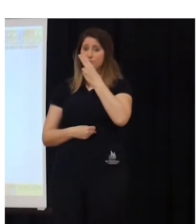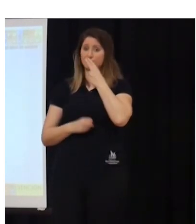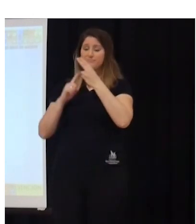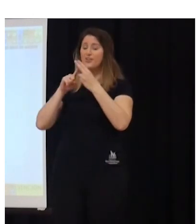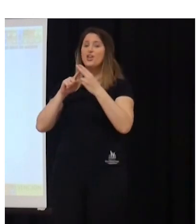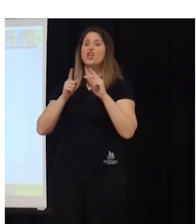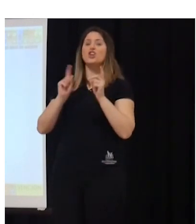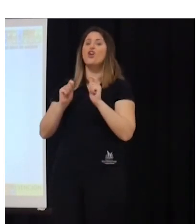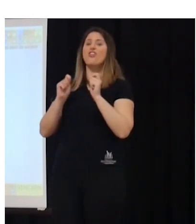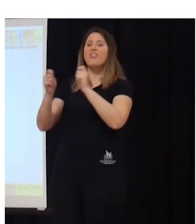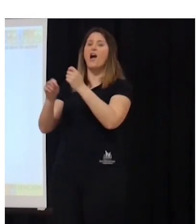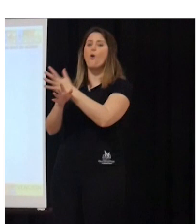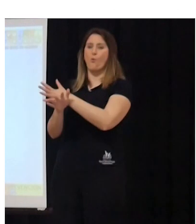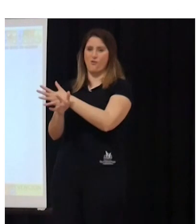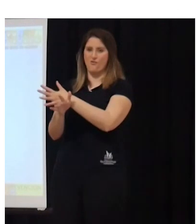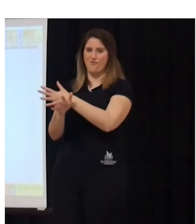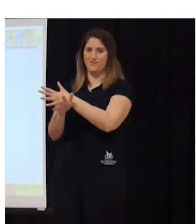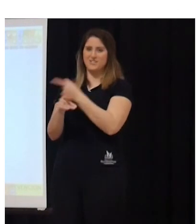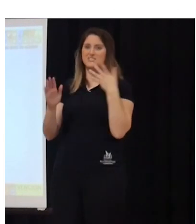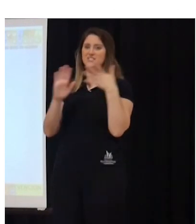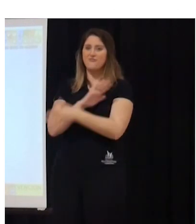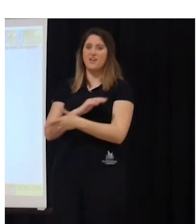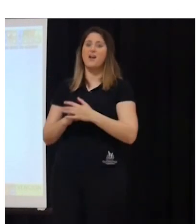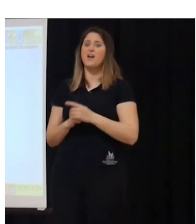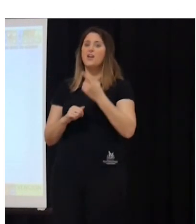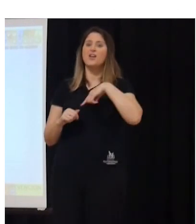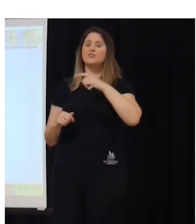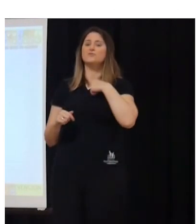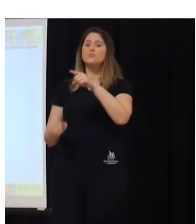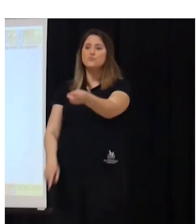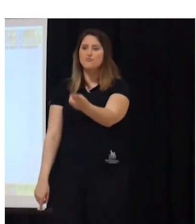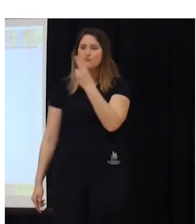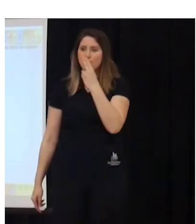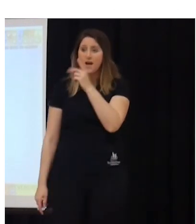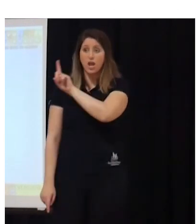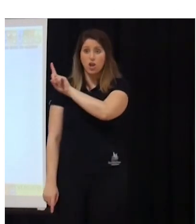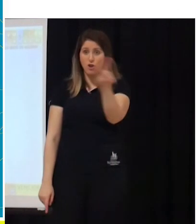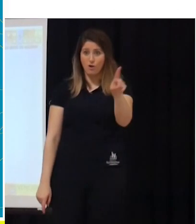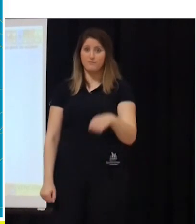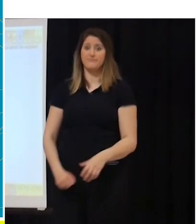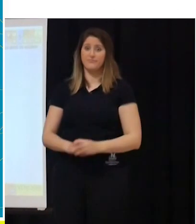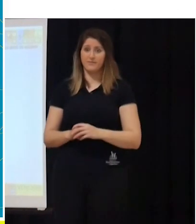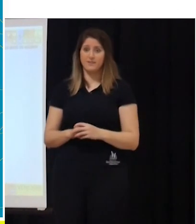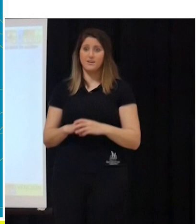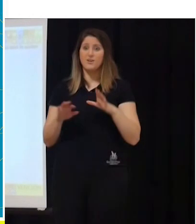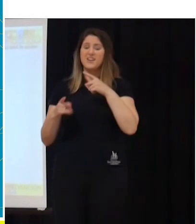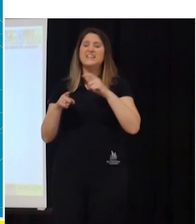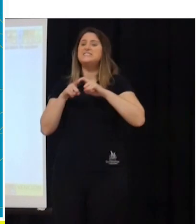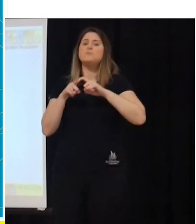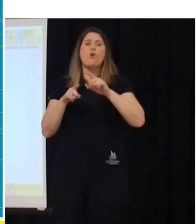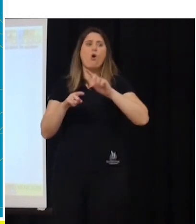no da tregua. El consejo es no fume. Ningún tipo de